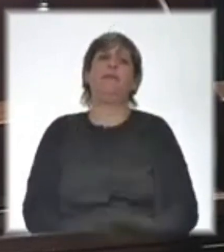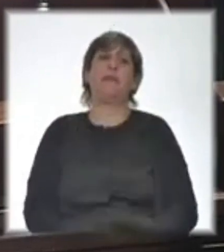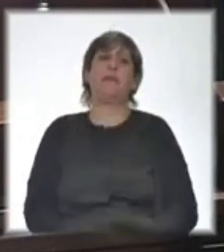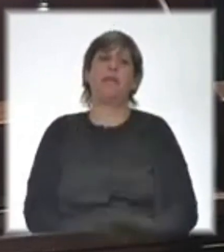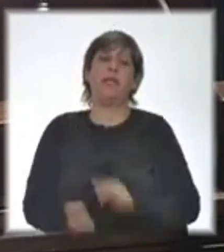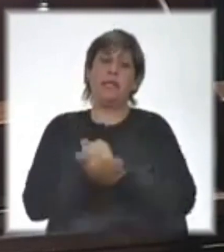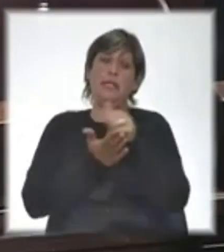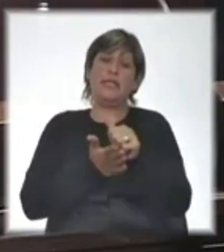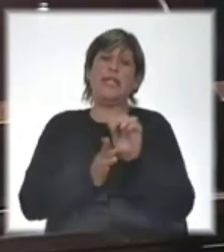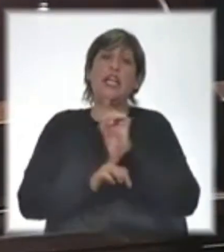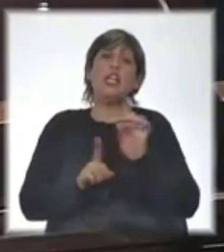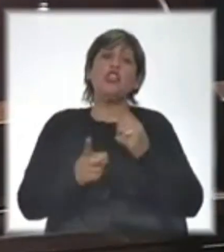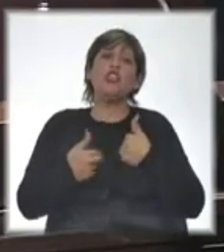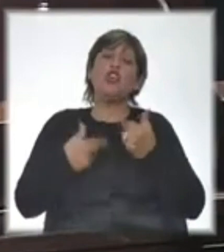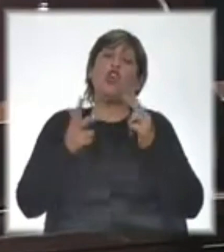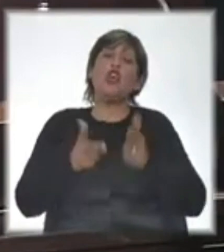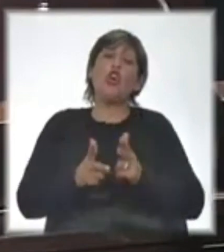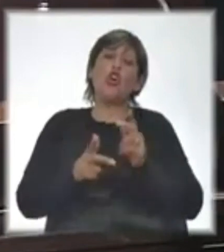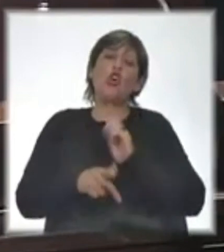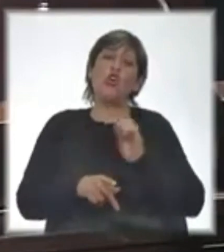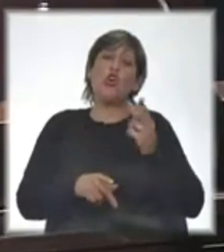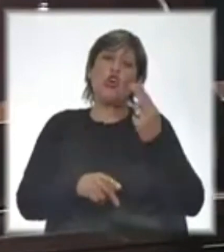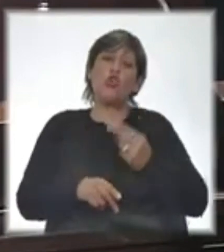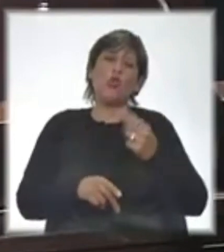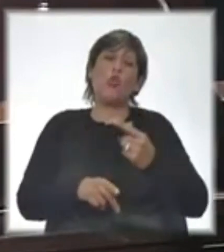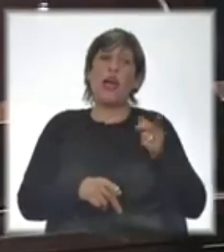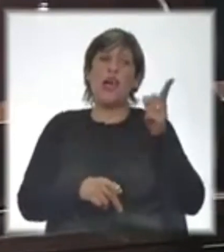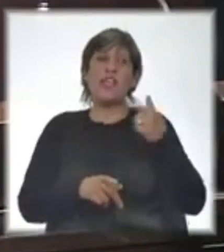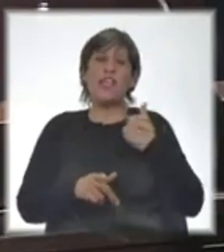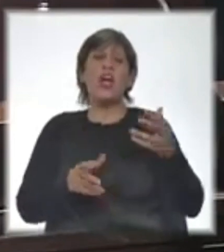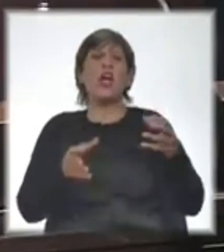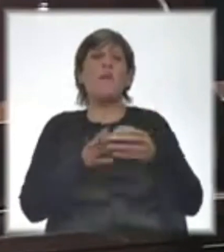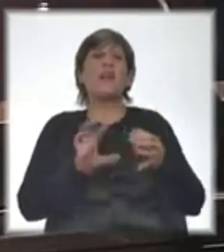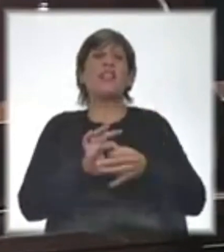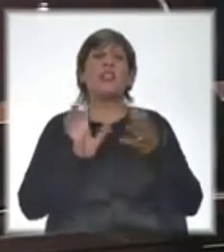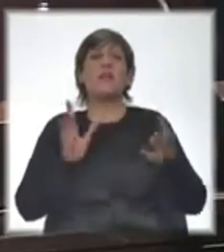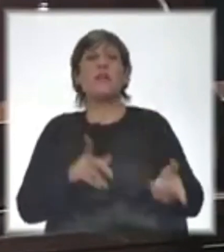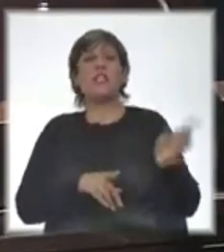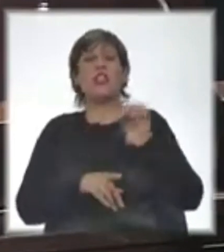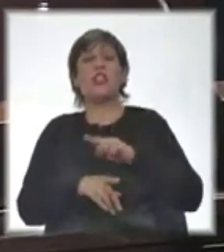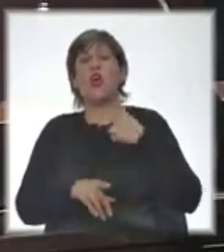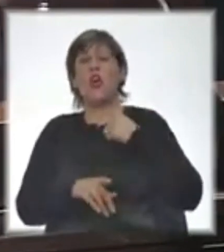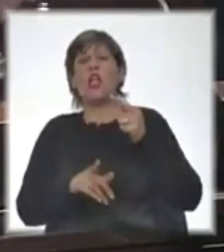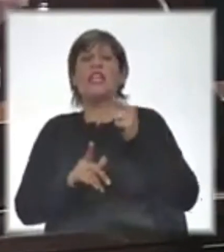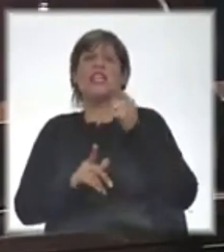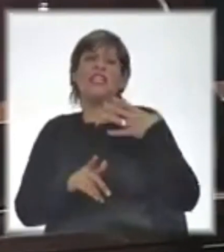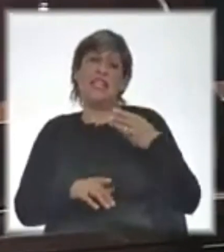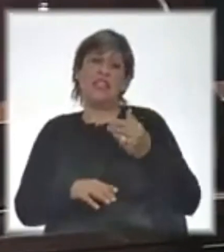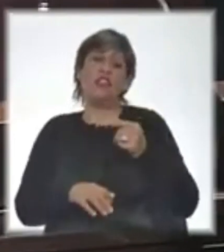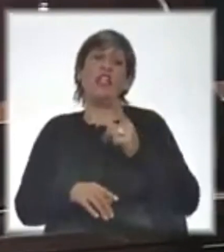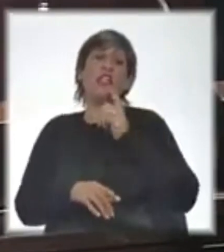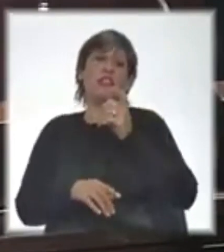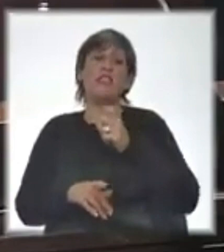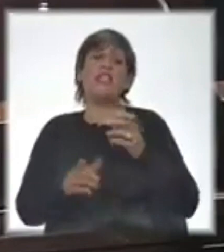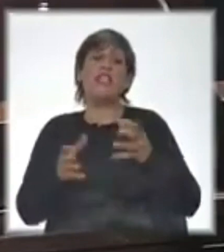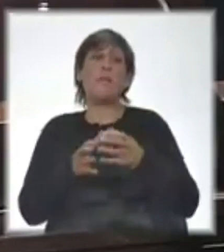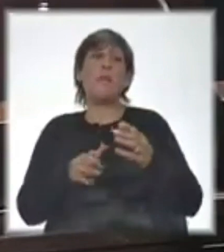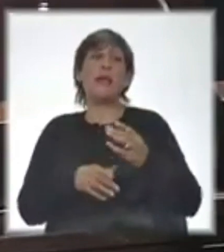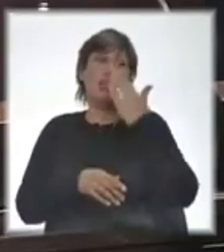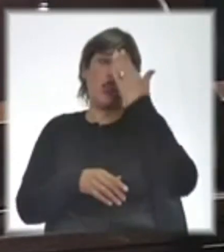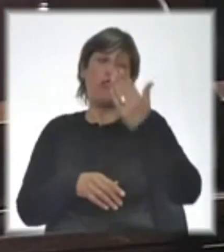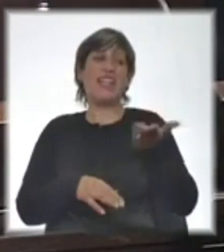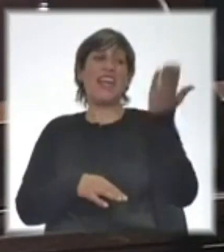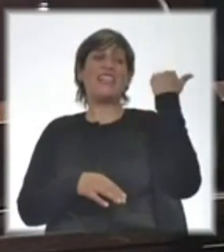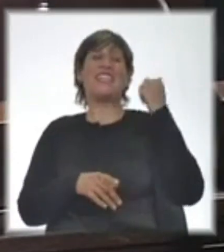Y yo nunca dije que el señor diputado Posadas, ni el Partido Independiente, ni el Partido Nacional, ni el Partido Colorado hoy, ni el Partido Frente Amplio ayer